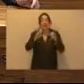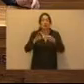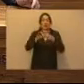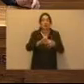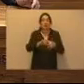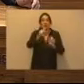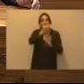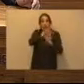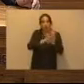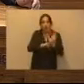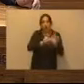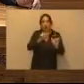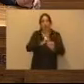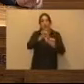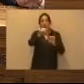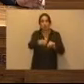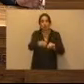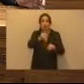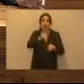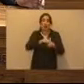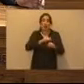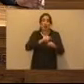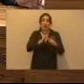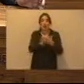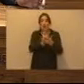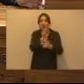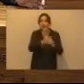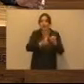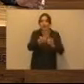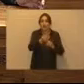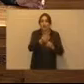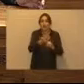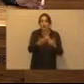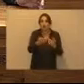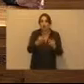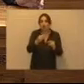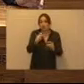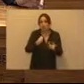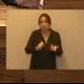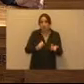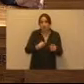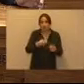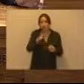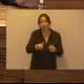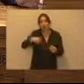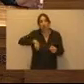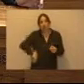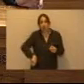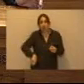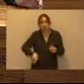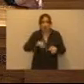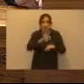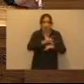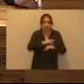de consultas y de técnicas diagnósticas, siguen la misma línea. Es decir, el profesional de atención primaria o de atención